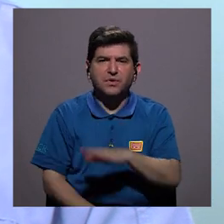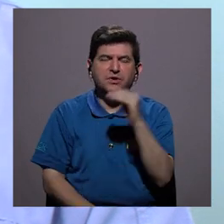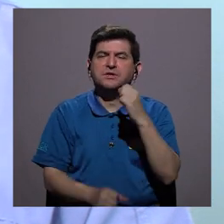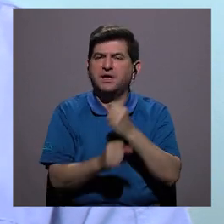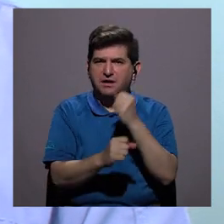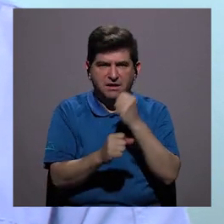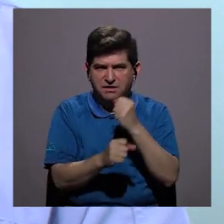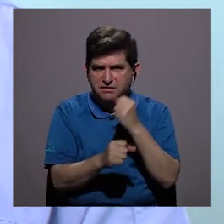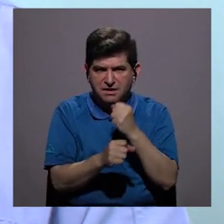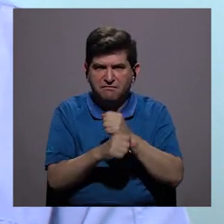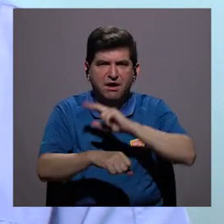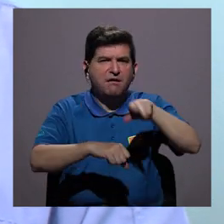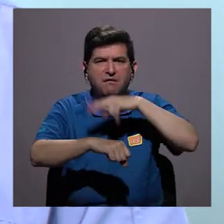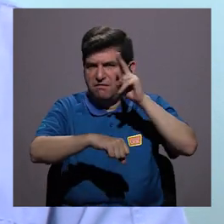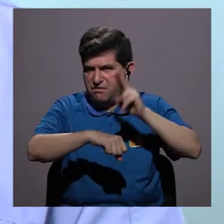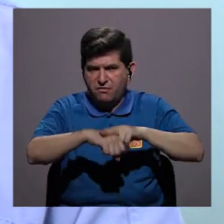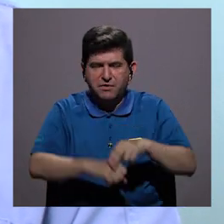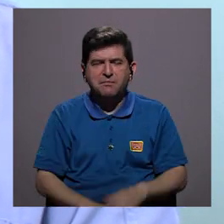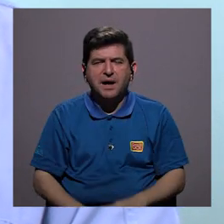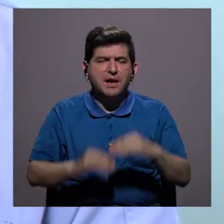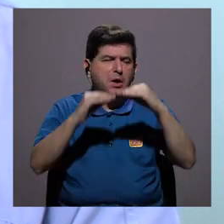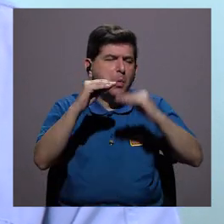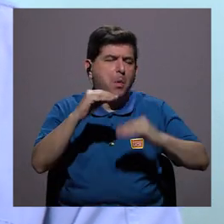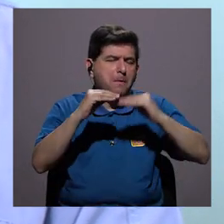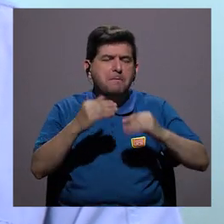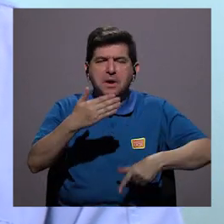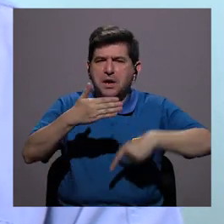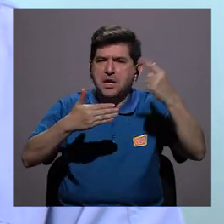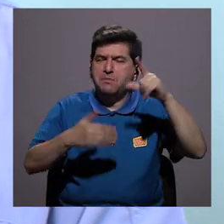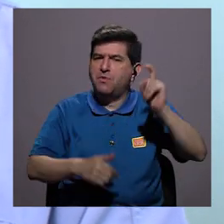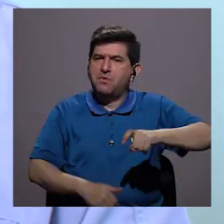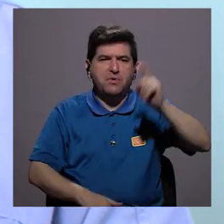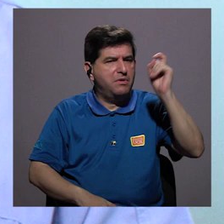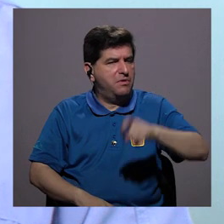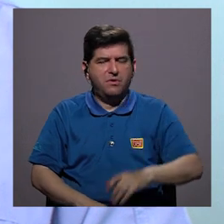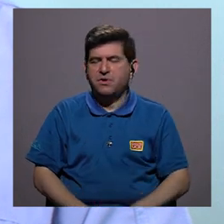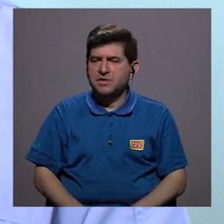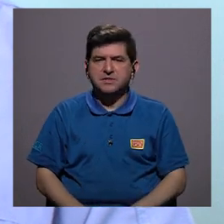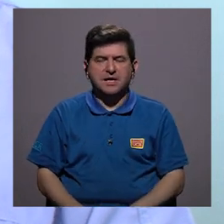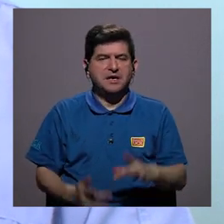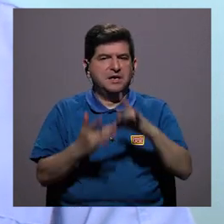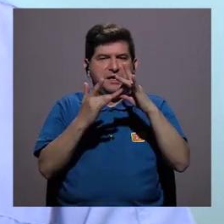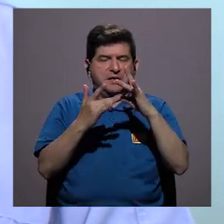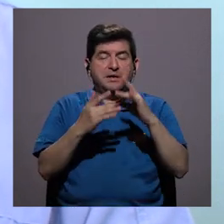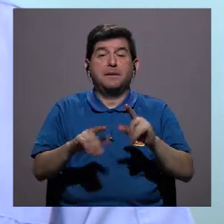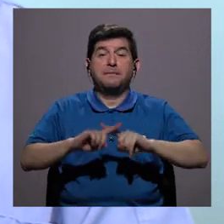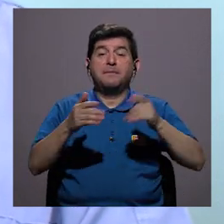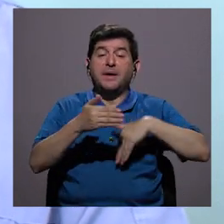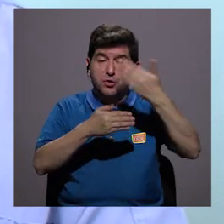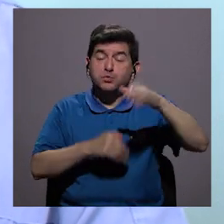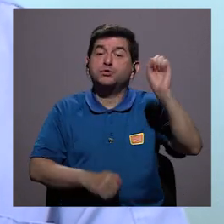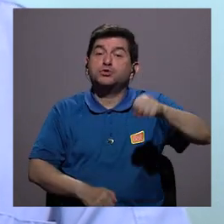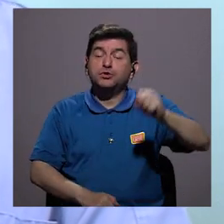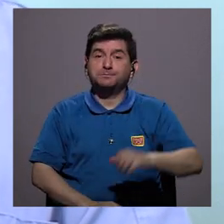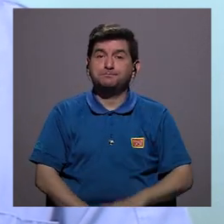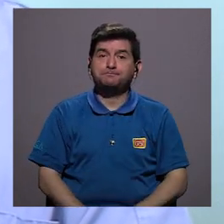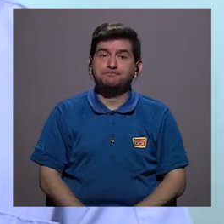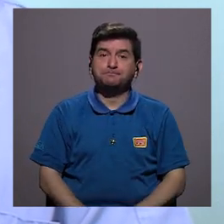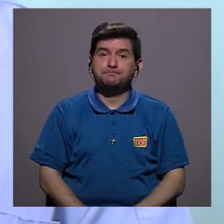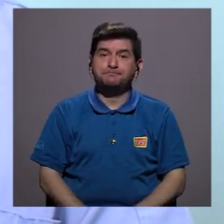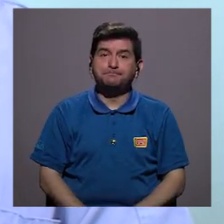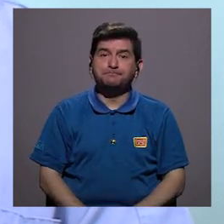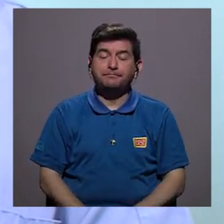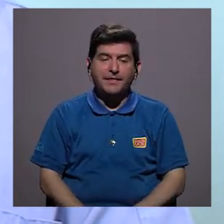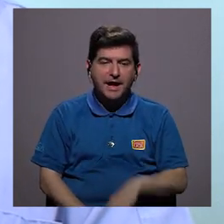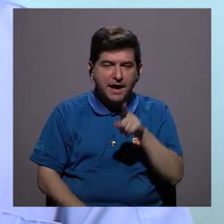para trabajar normalmente con grado mínimo de problema no requieren de especialista. Pero de ahí en adelante sí,